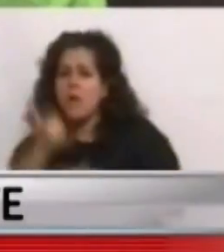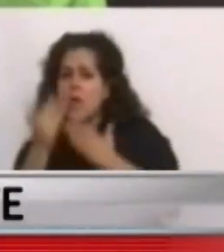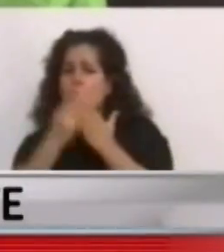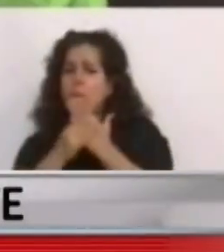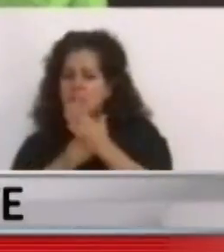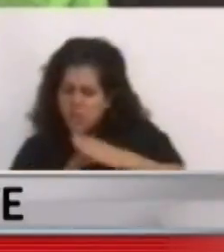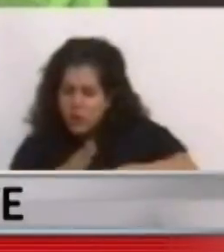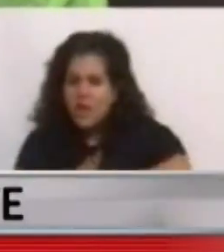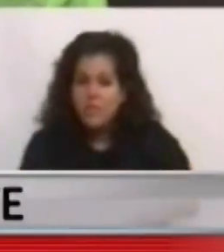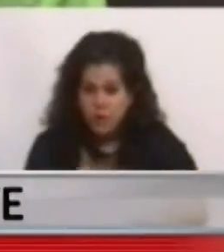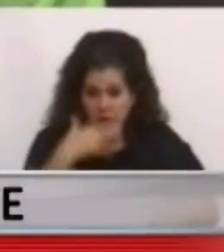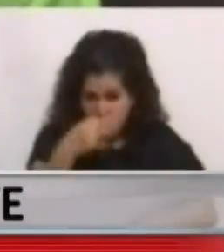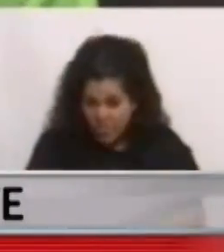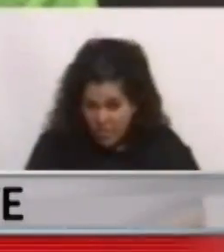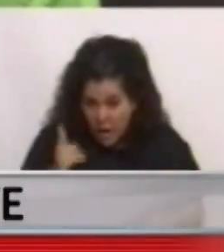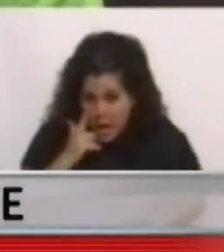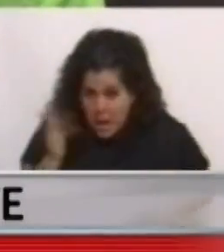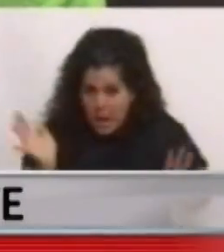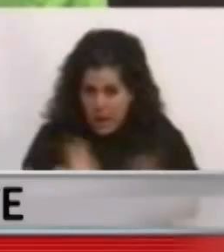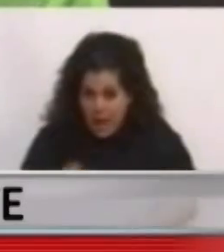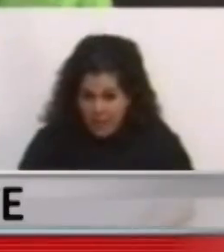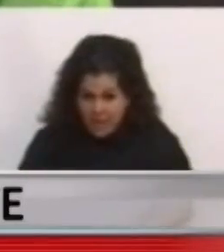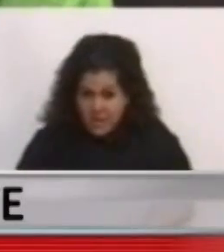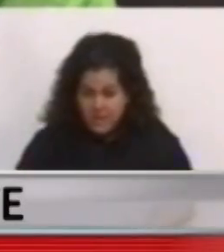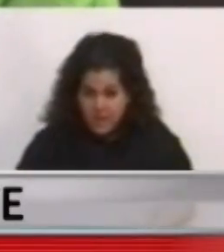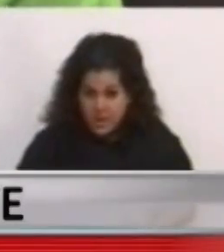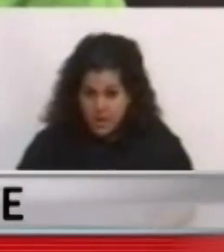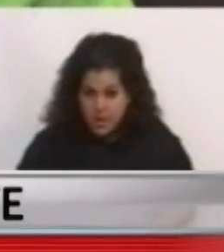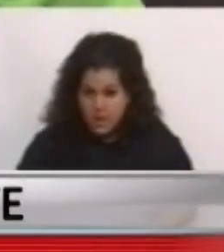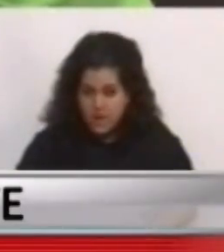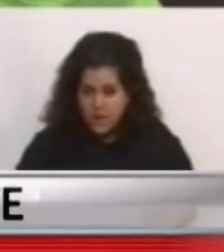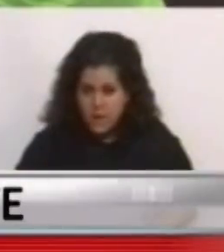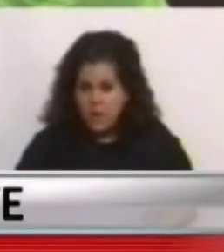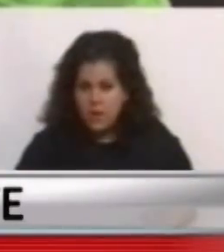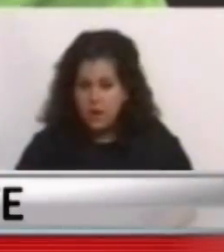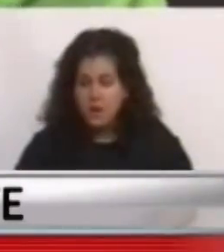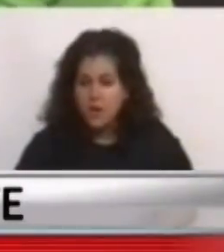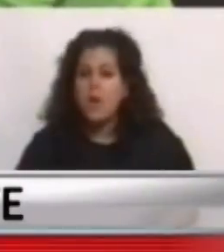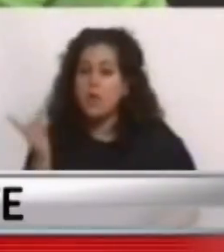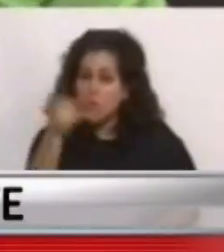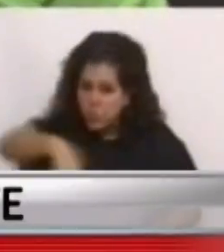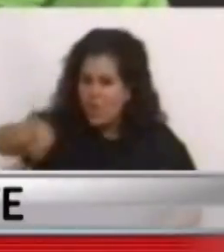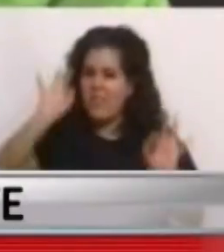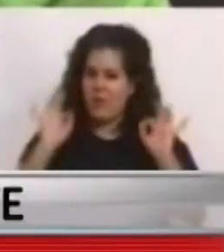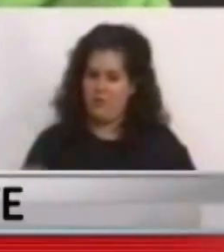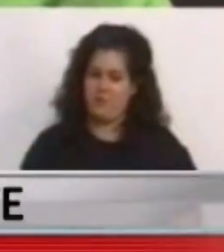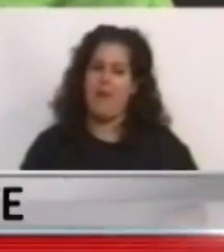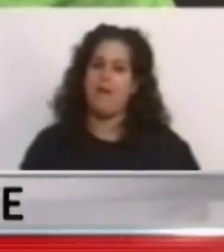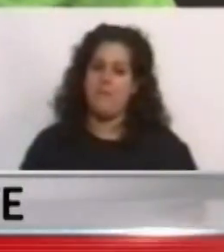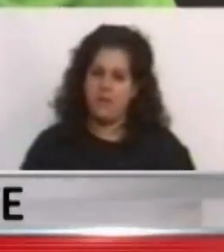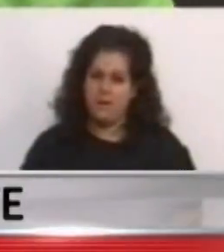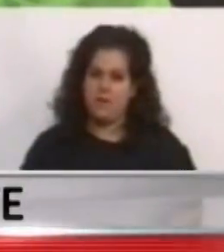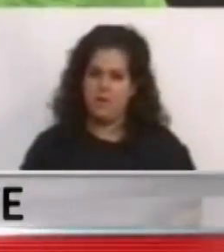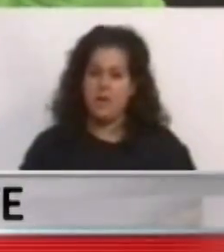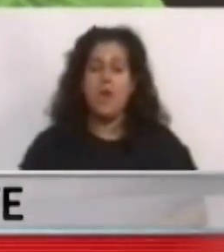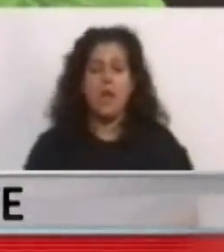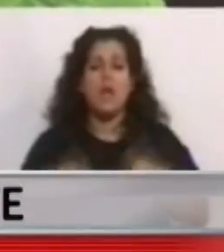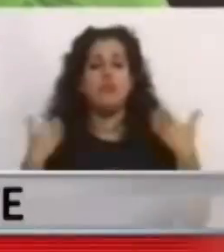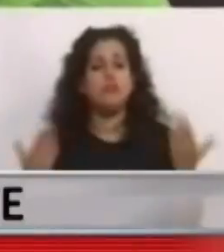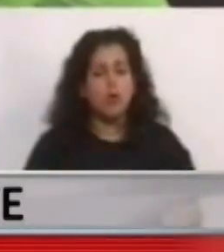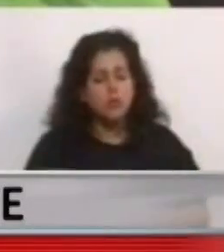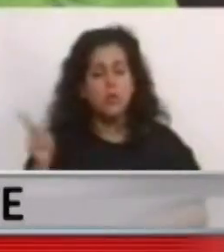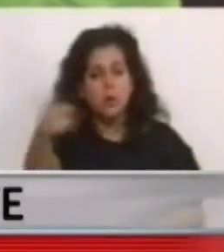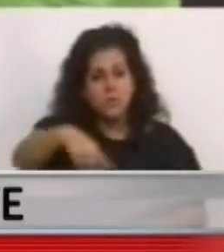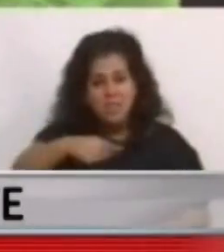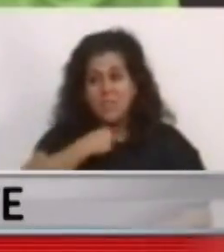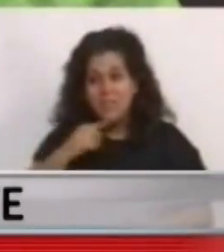que ver con esto. Tiene que ver con el quinto primero, pero no con esto. Y ustedes todos lo saben. Entonces, si